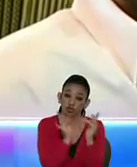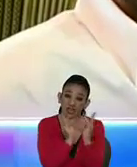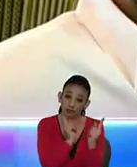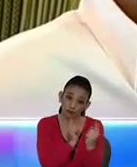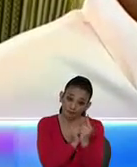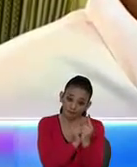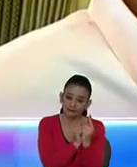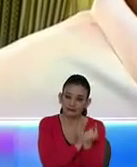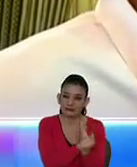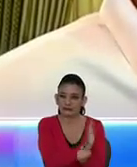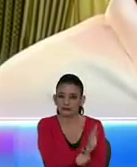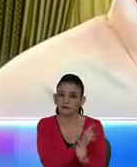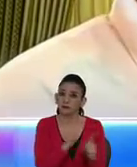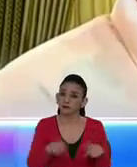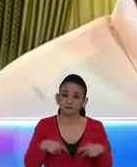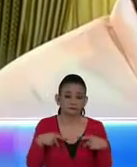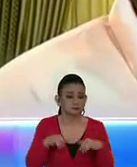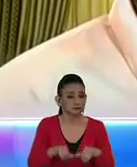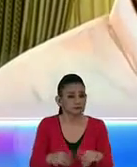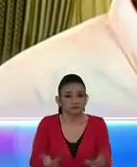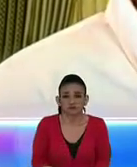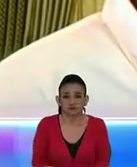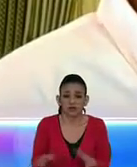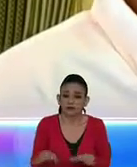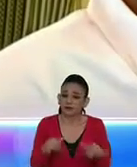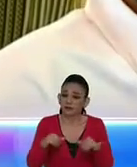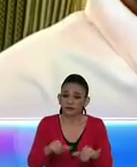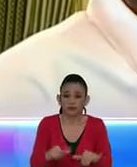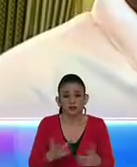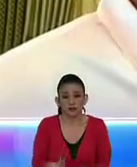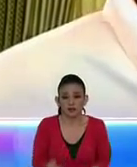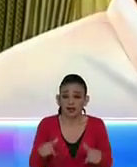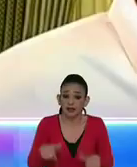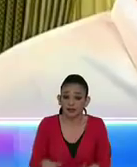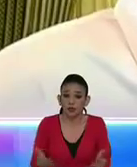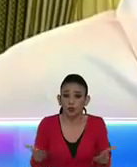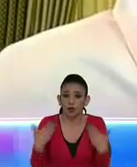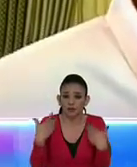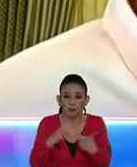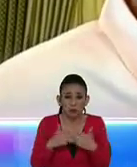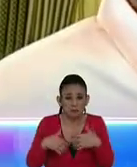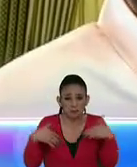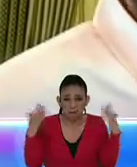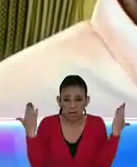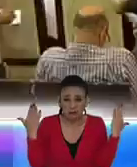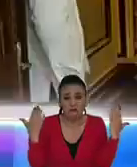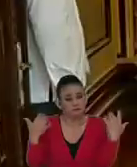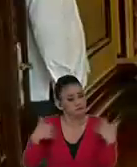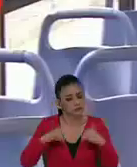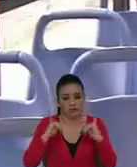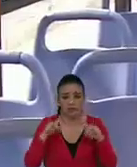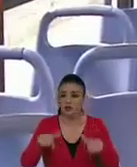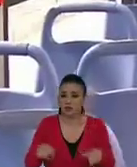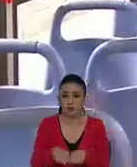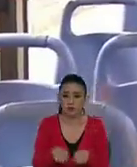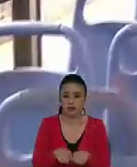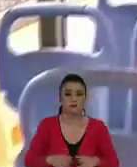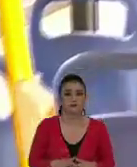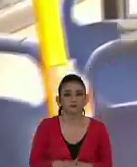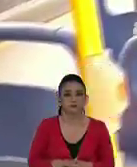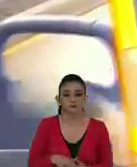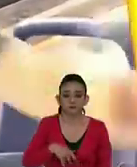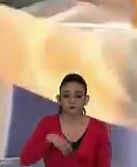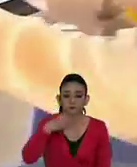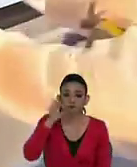la vida continúa. Esta ciudad ha salido de las más grandes crisis y esta no será la diferencia. El coronavirus y su